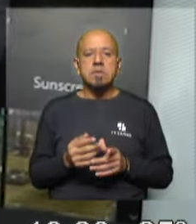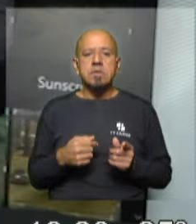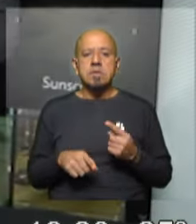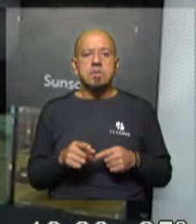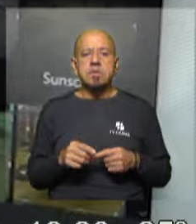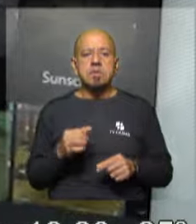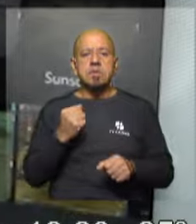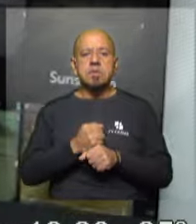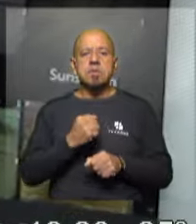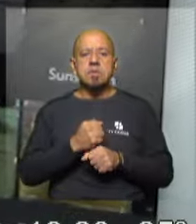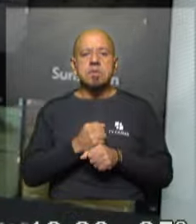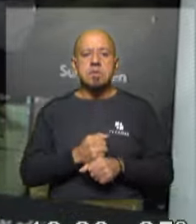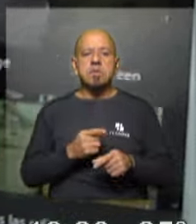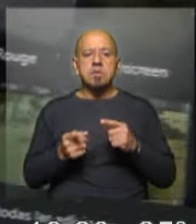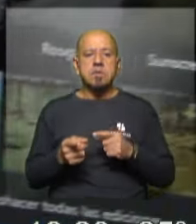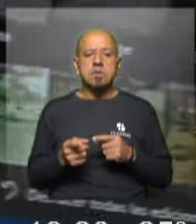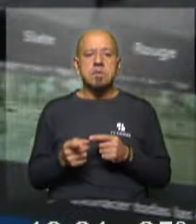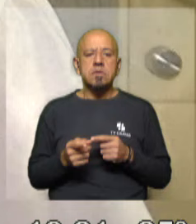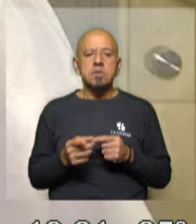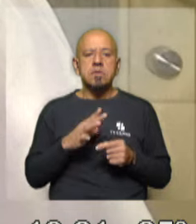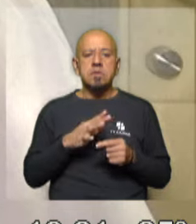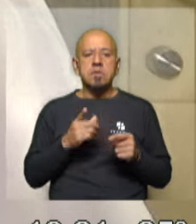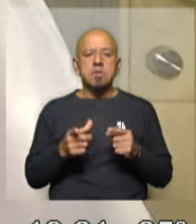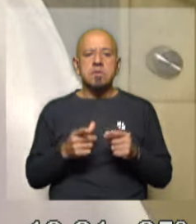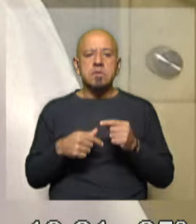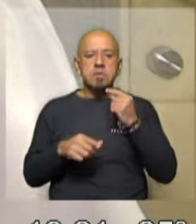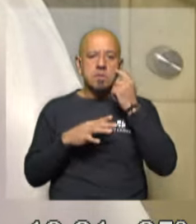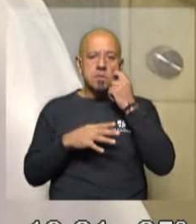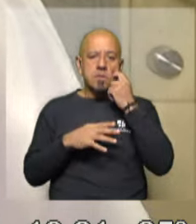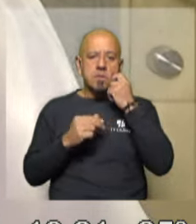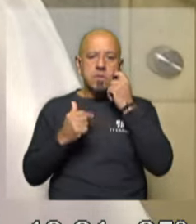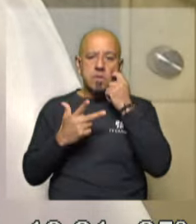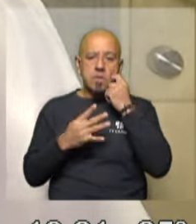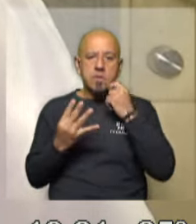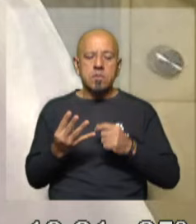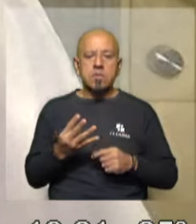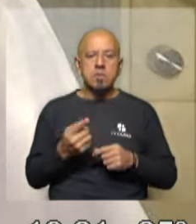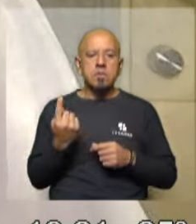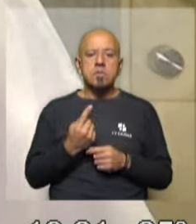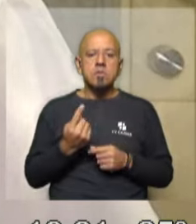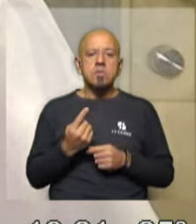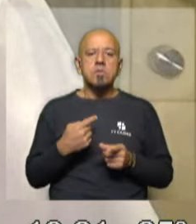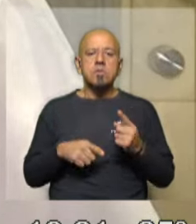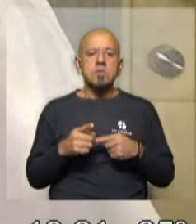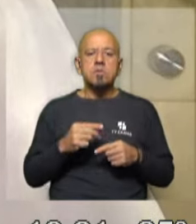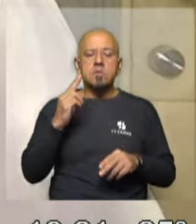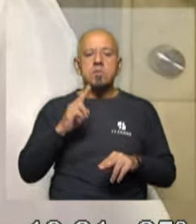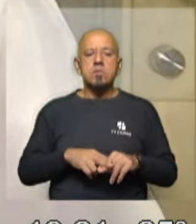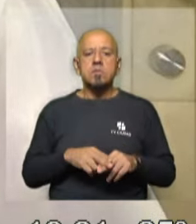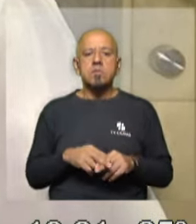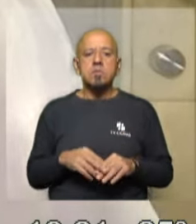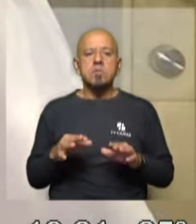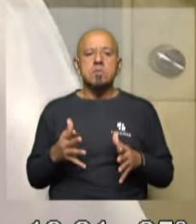¿verdad?, definiendo las causas del siniestro, encontramos que el individuo a lo mejor tuvo 3 o 4 segundos para poder evitar lo que lo lleva a la muerte.